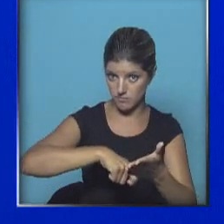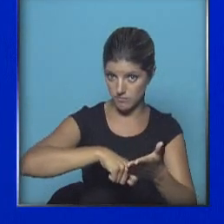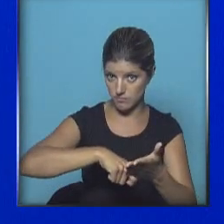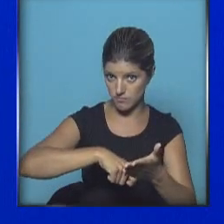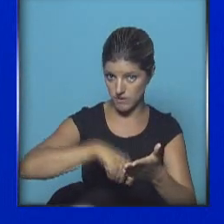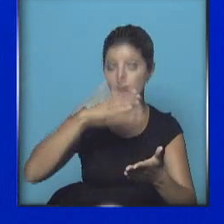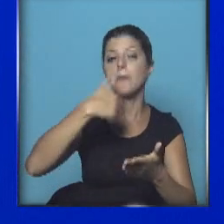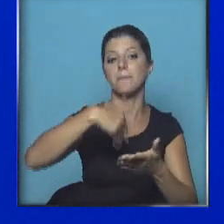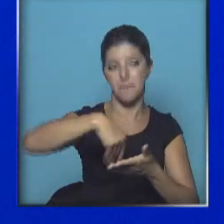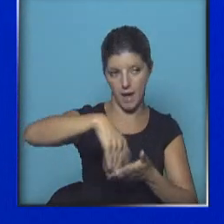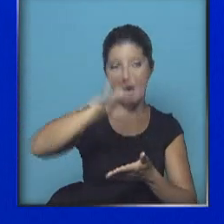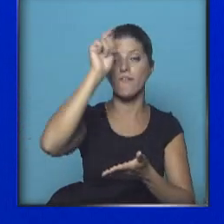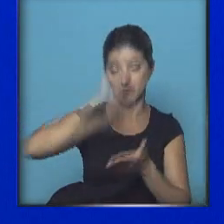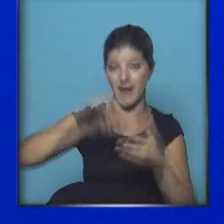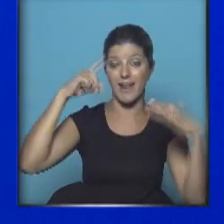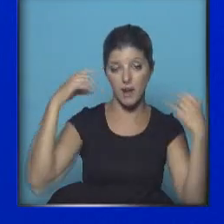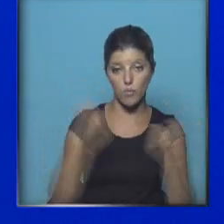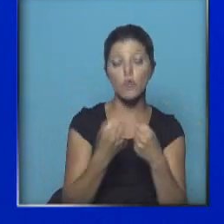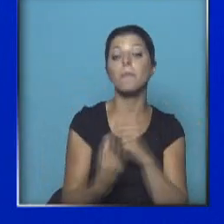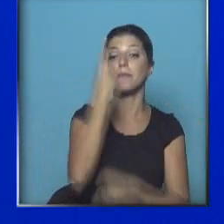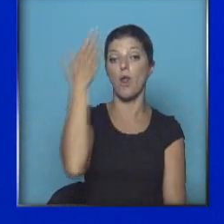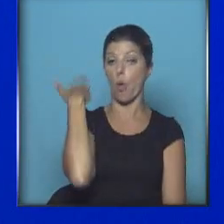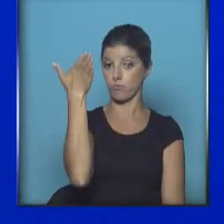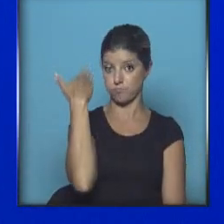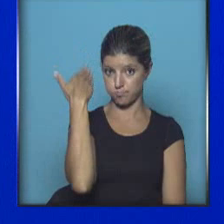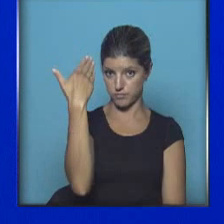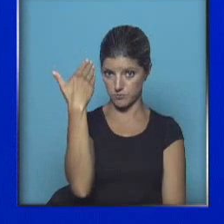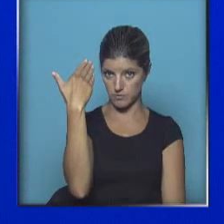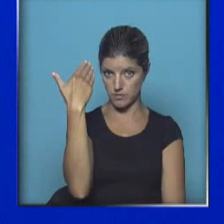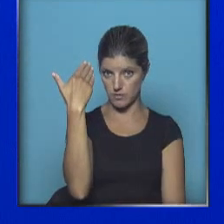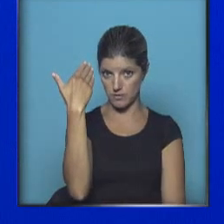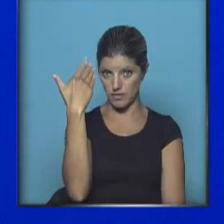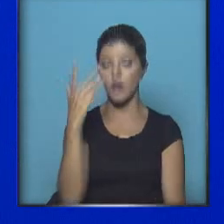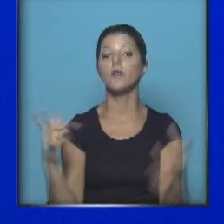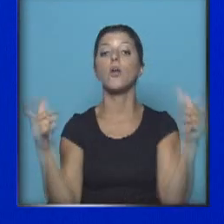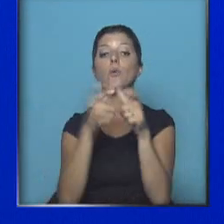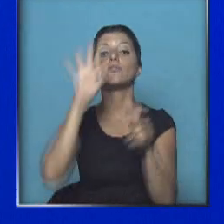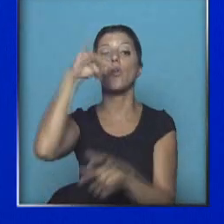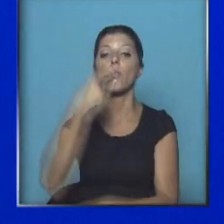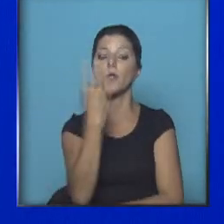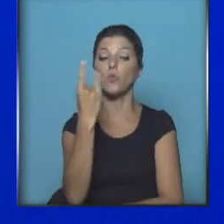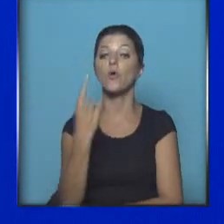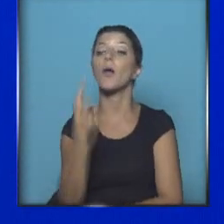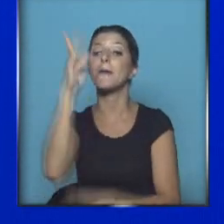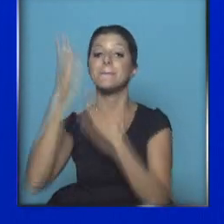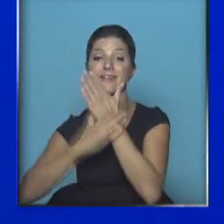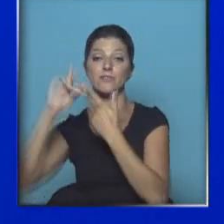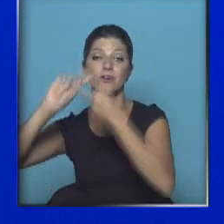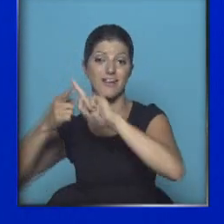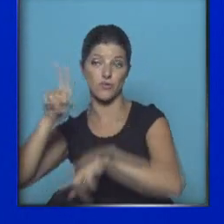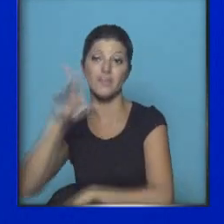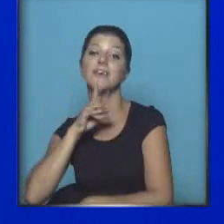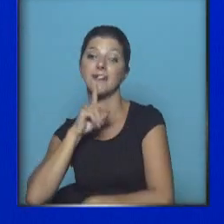está por firmar el memorándum de entendimiento, habla primero en un encuentro en Naciones Unidas con el ministro de Relaciones Exteriores de